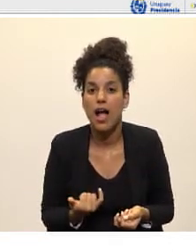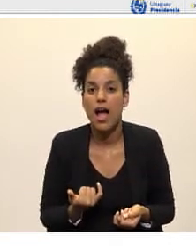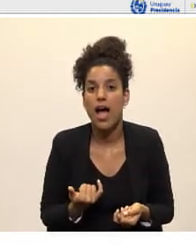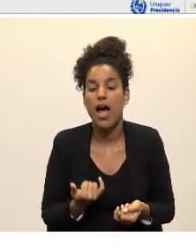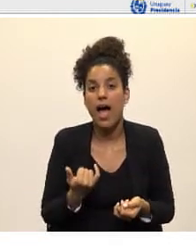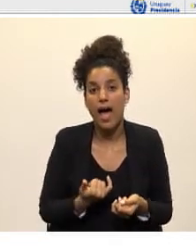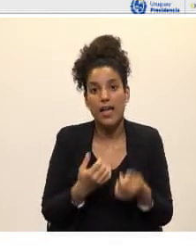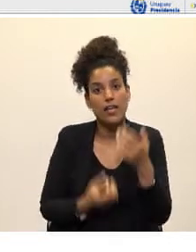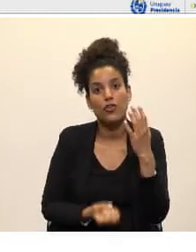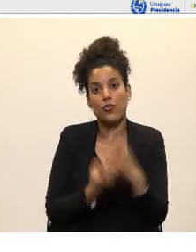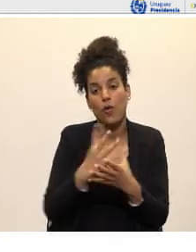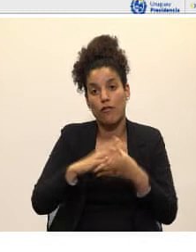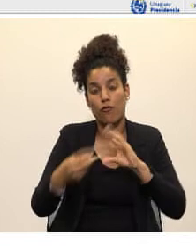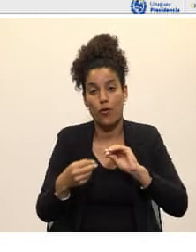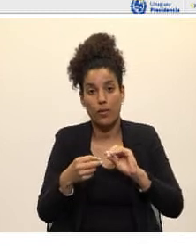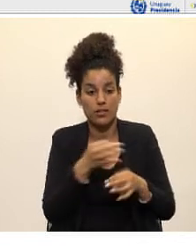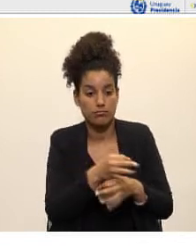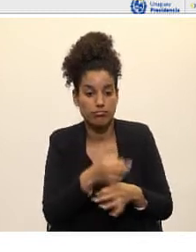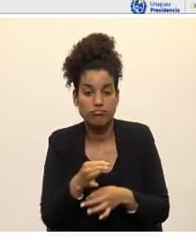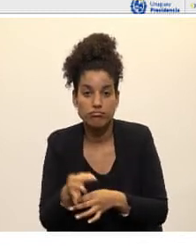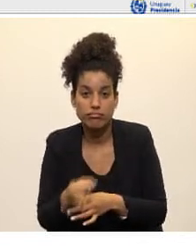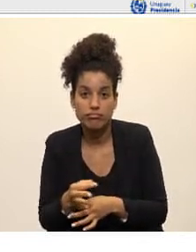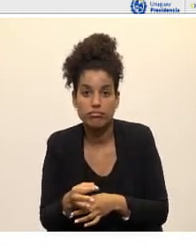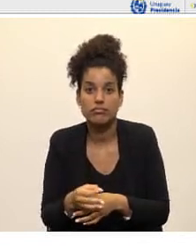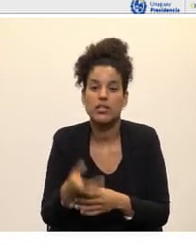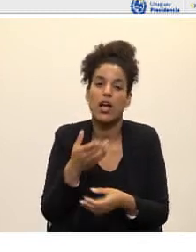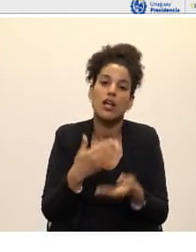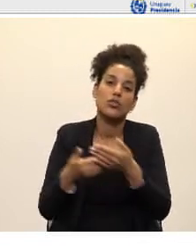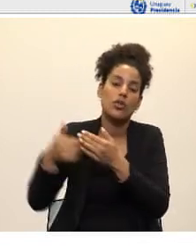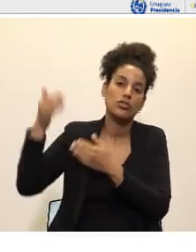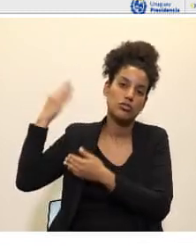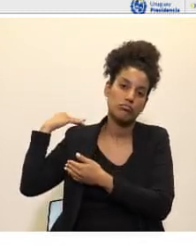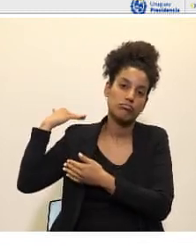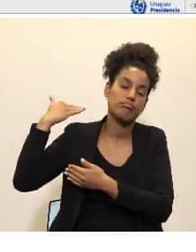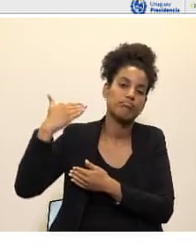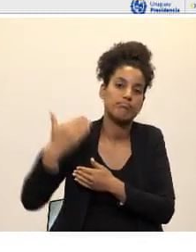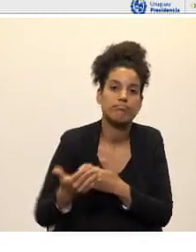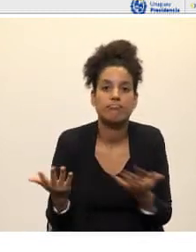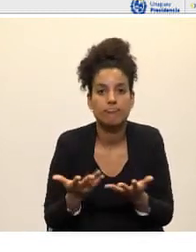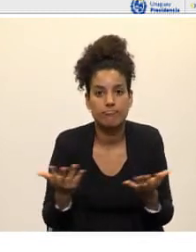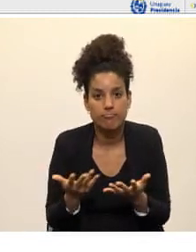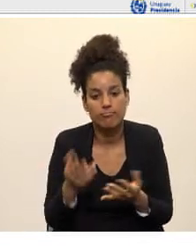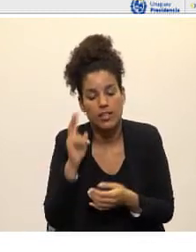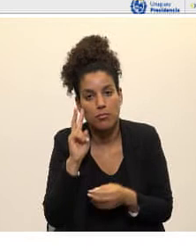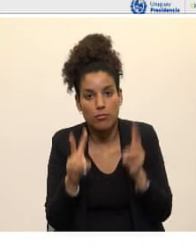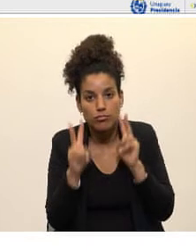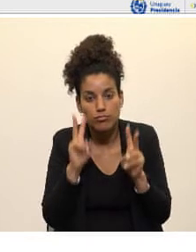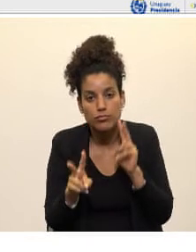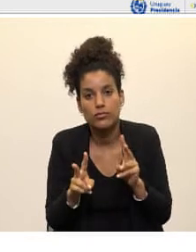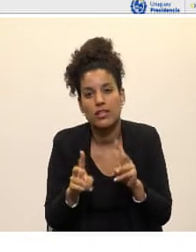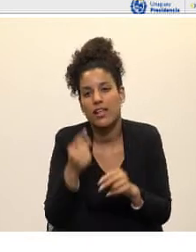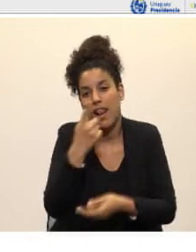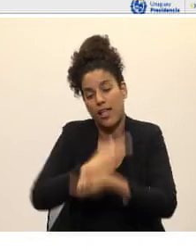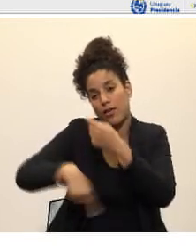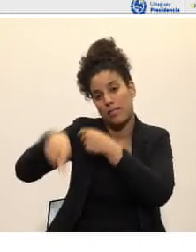educativas recreadas. Todo esto que vino pasando y que estamos registrando en esta bitácora que nos viene acompañando desde el